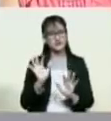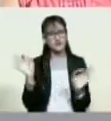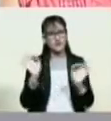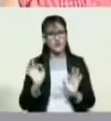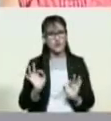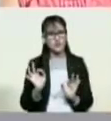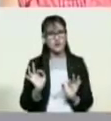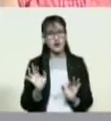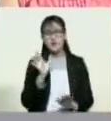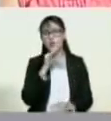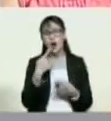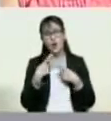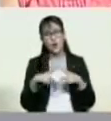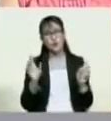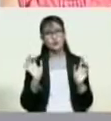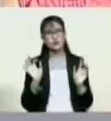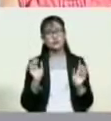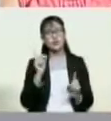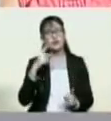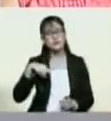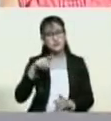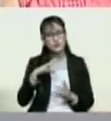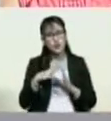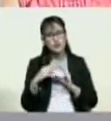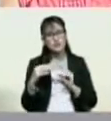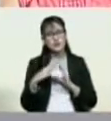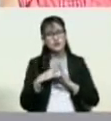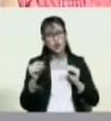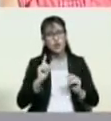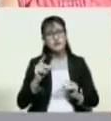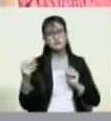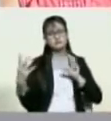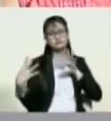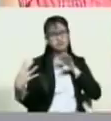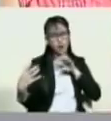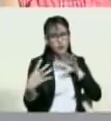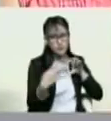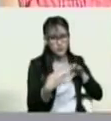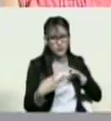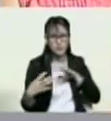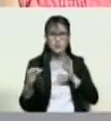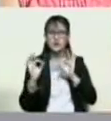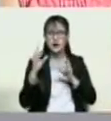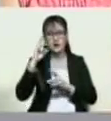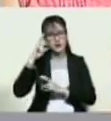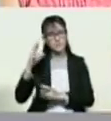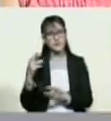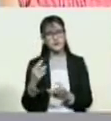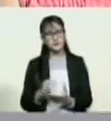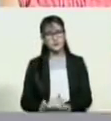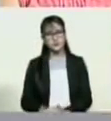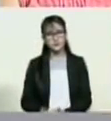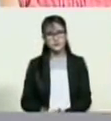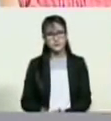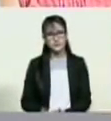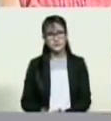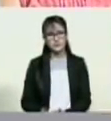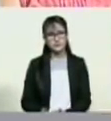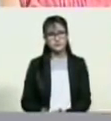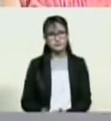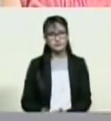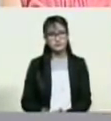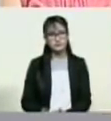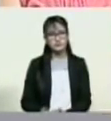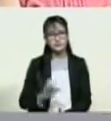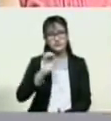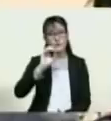hay otro camino sino el entendimiento desde la diversidad y a través del respeto mutuo. Sobre la Organización de Estados